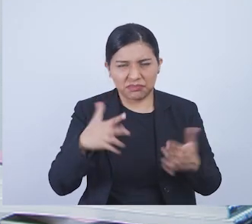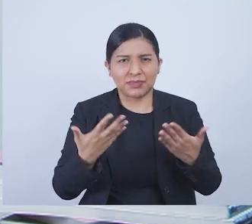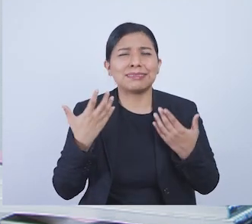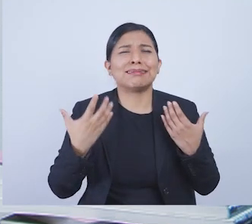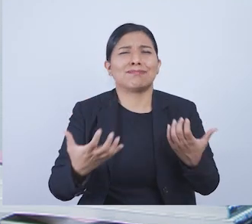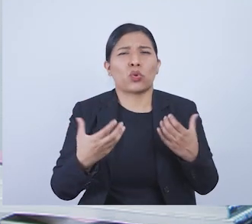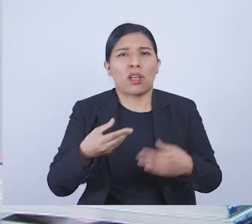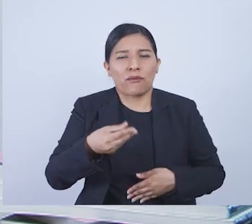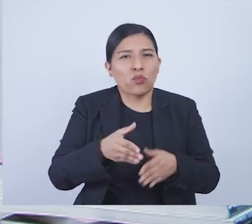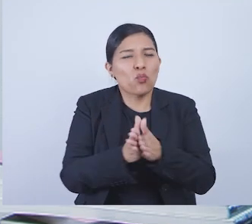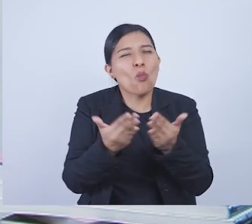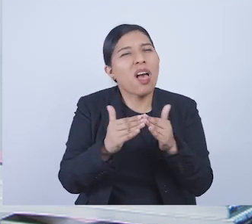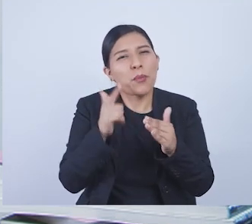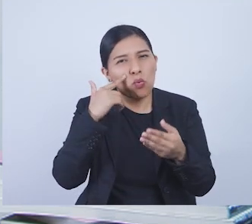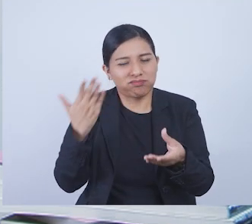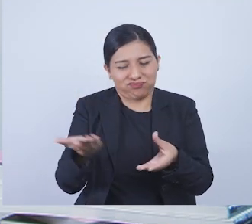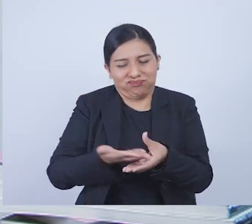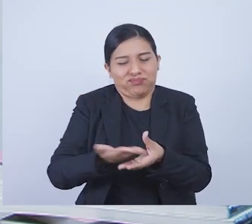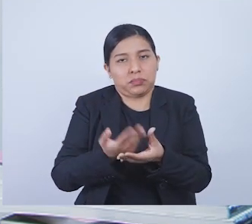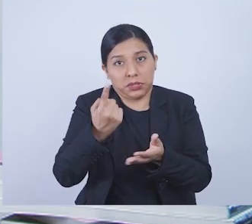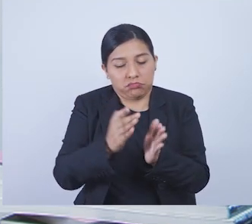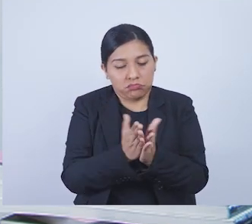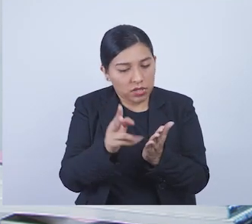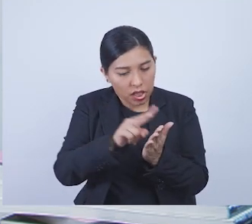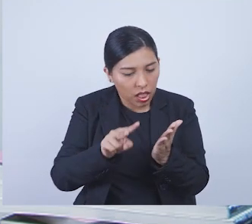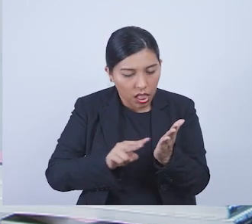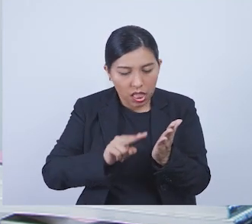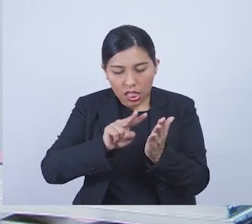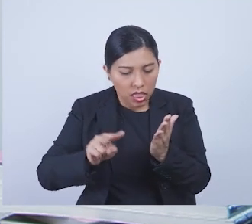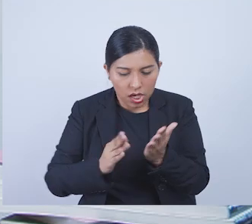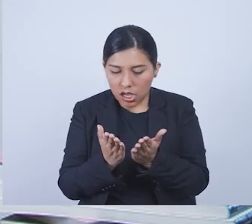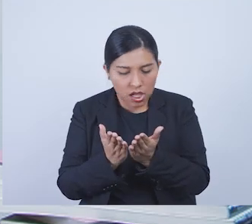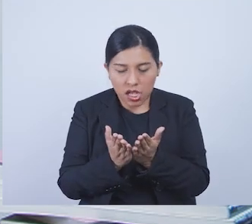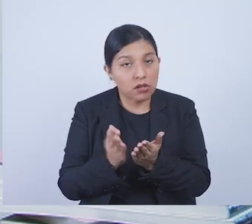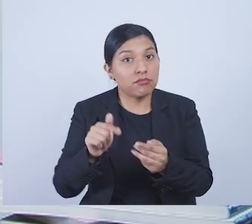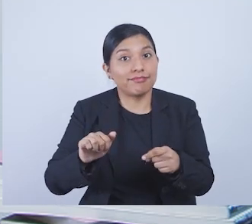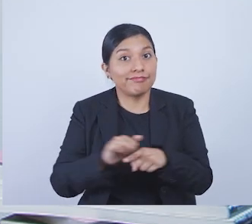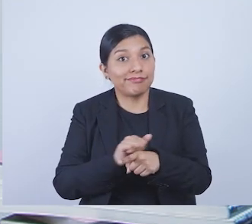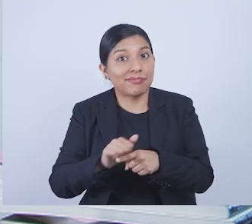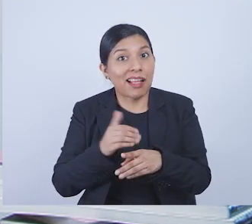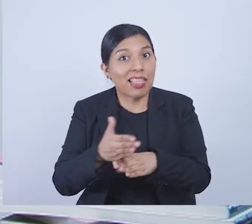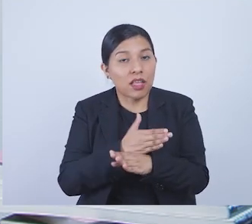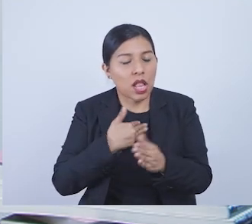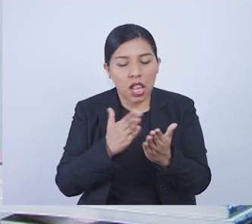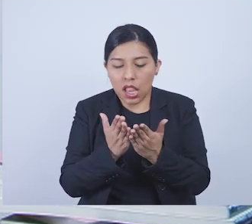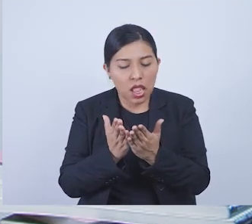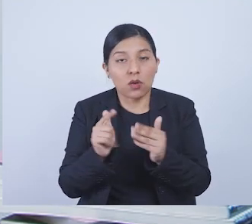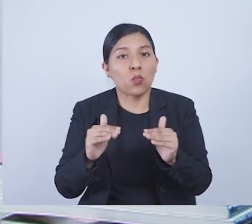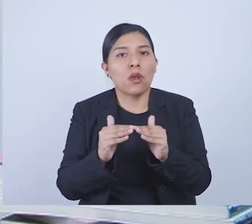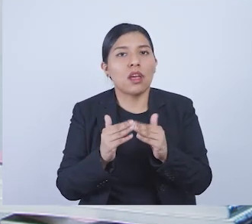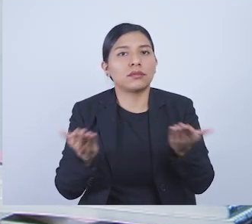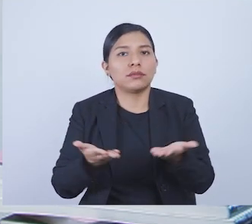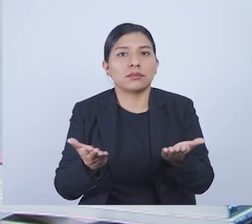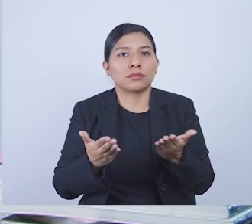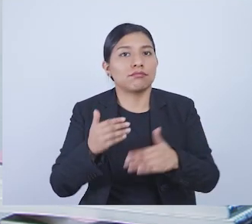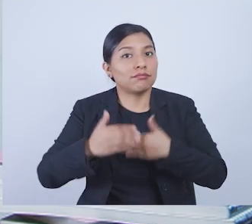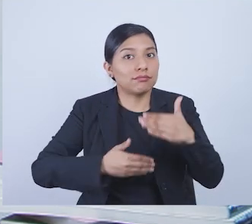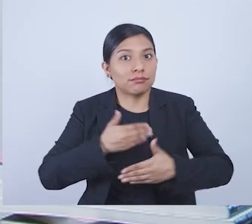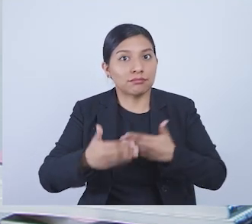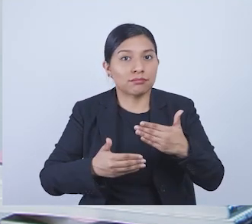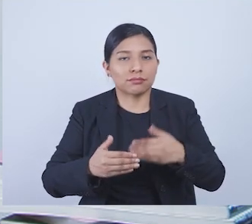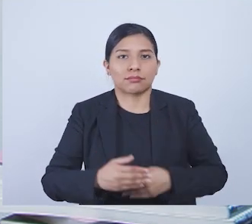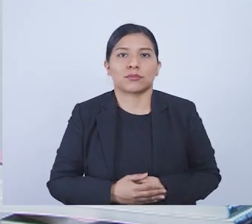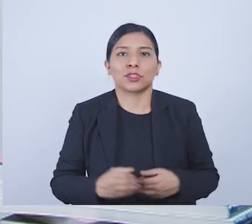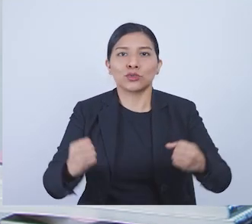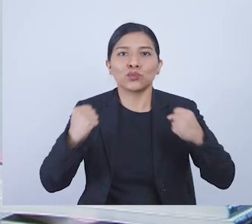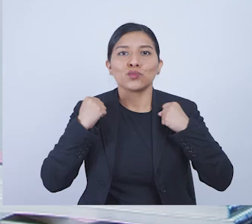lecturas, y previamente a este ejercicio de lectoescritura se realizan procesos de